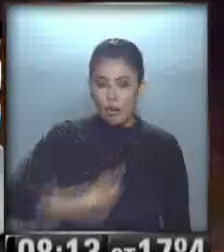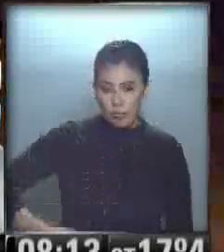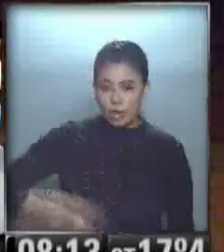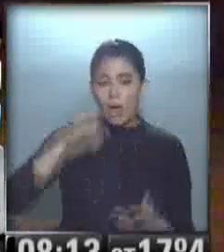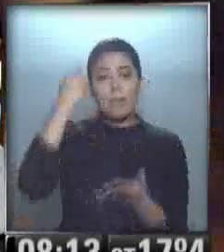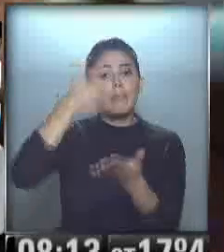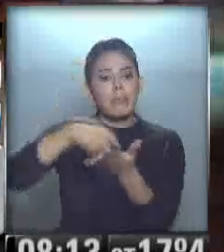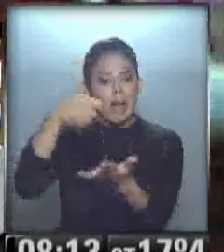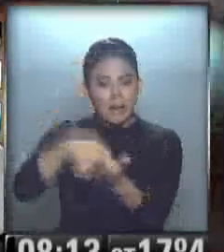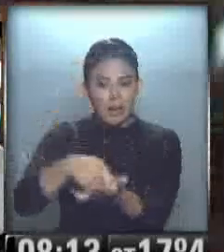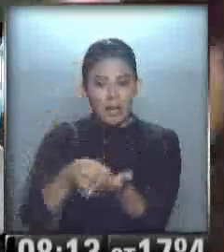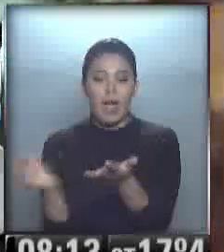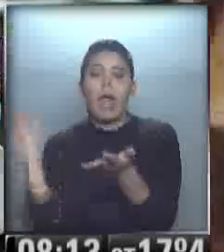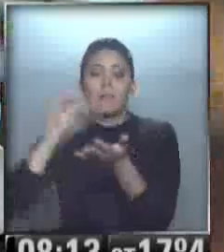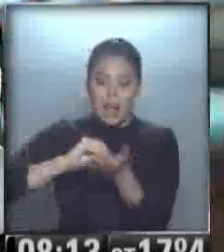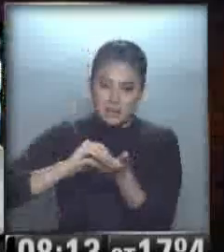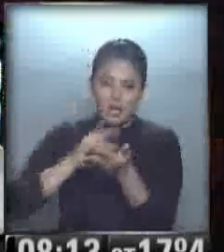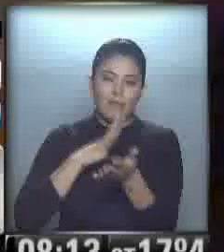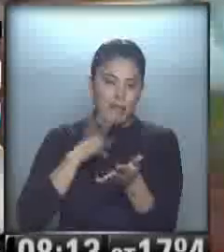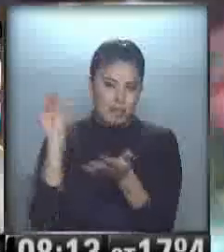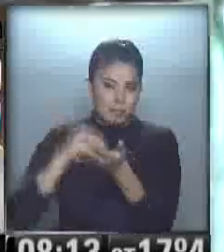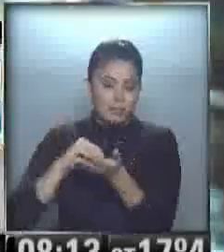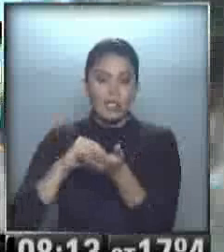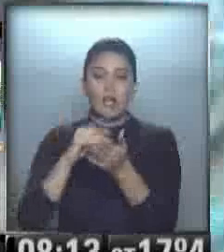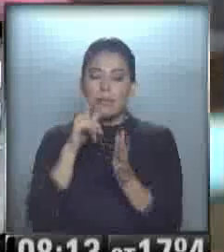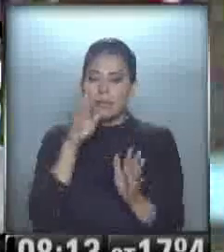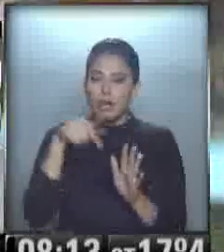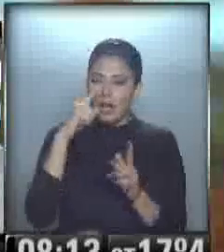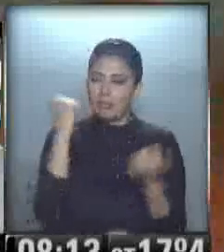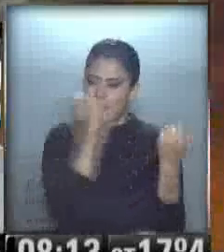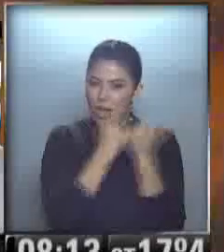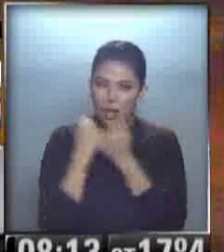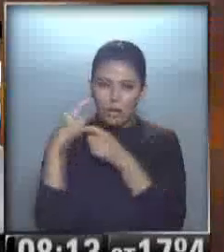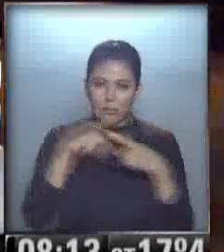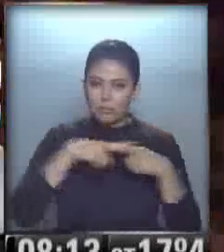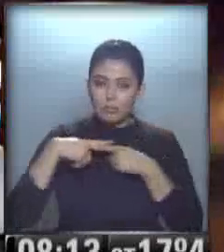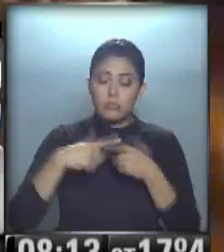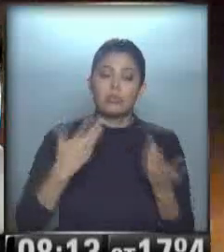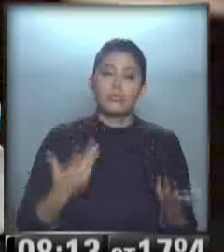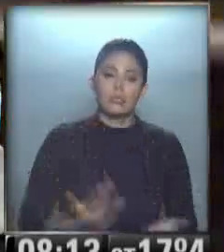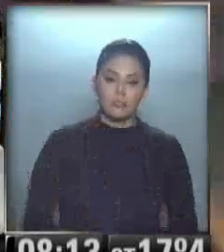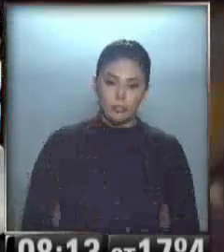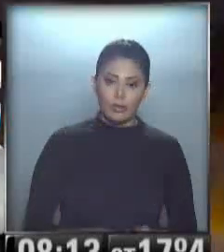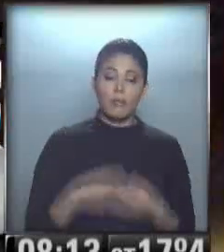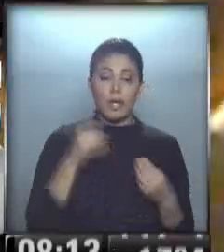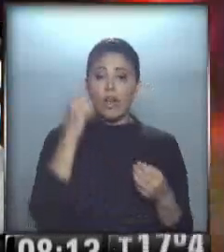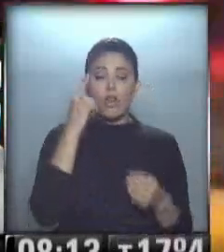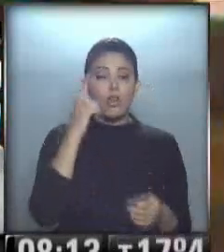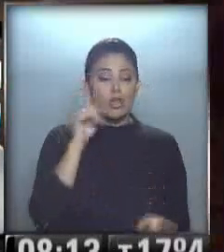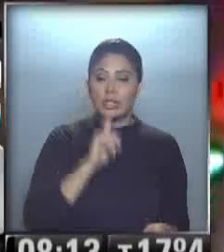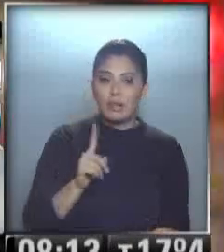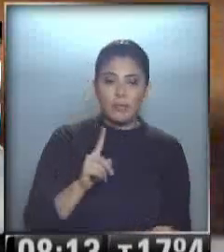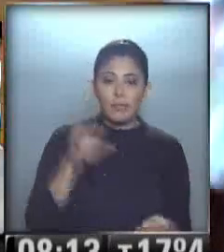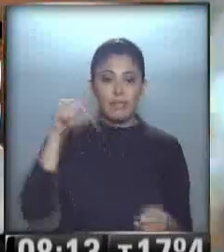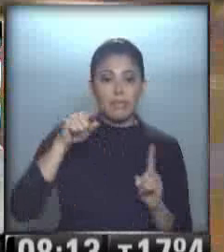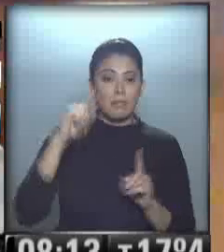iba a pagar el diferencial, pero creo que están en negociaciones precisamente porque por el desconocimiento de